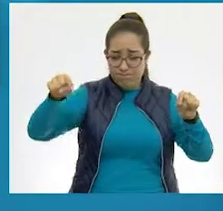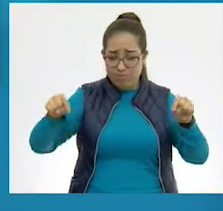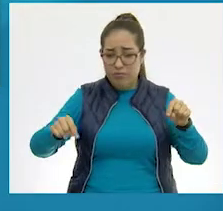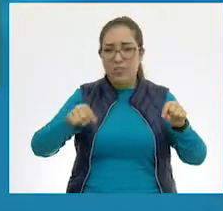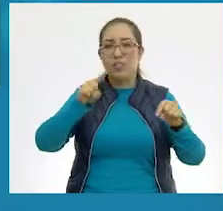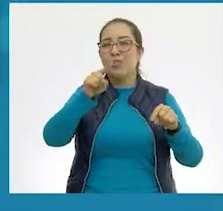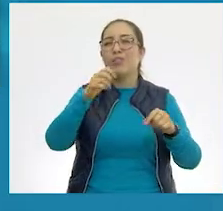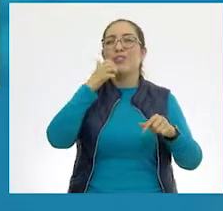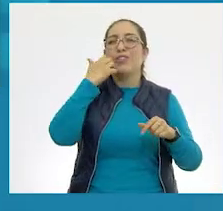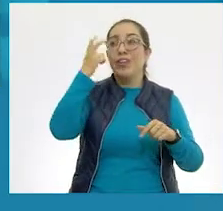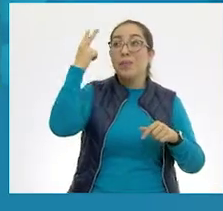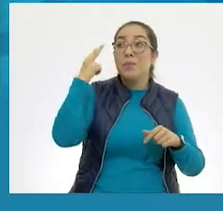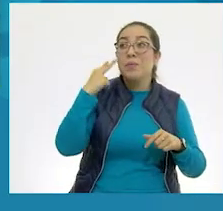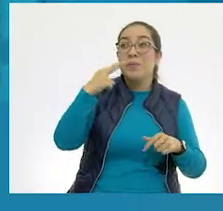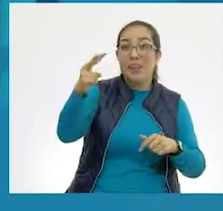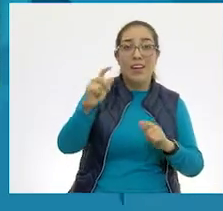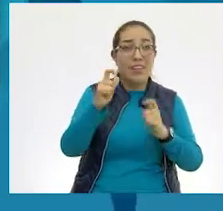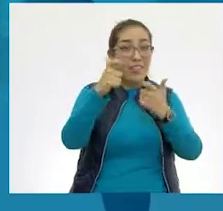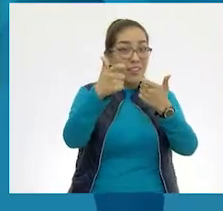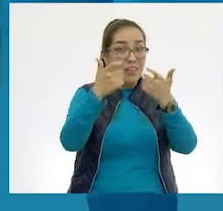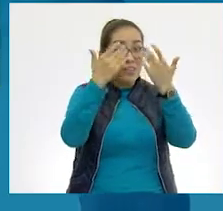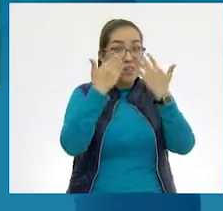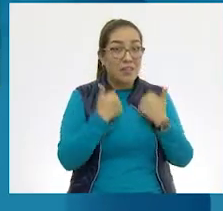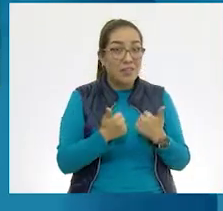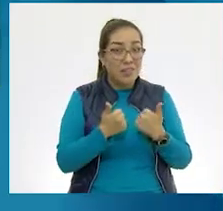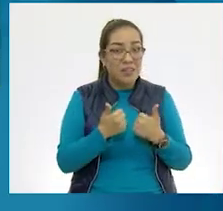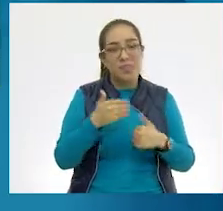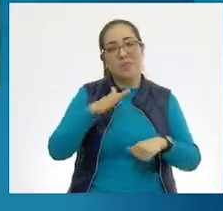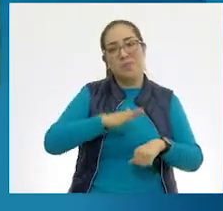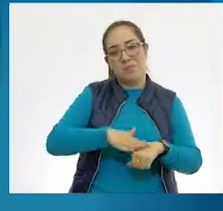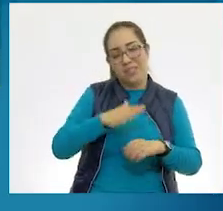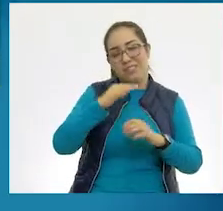quieres viajar sin dinero, pues marinero, ¿verdad?